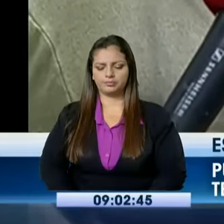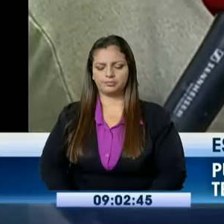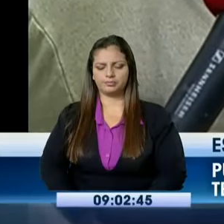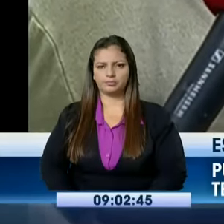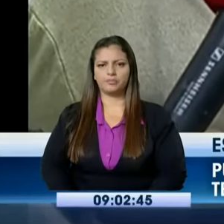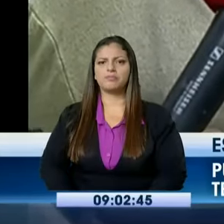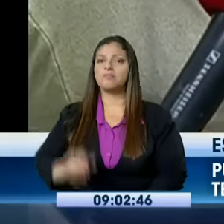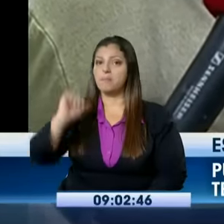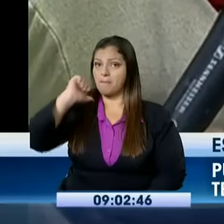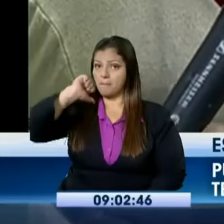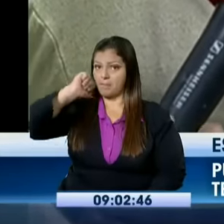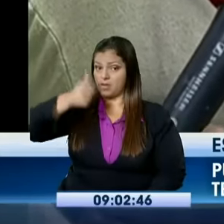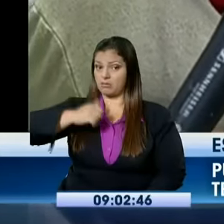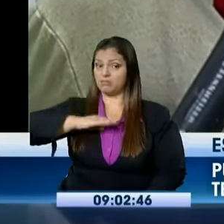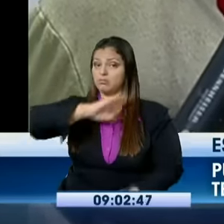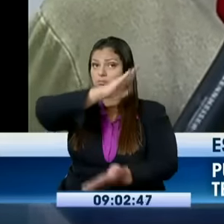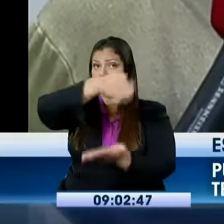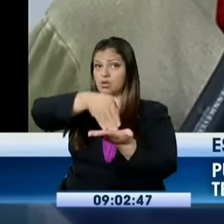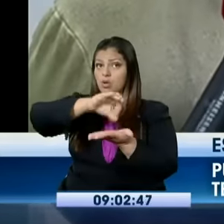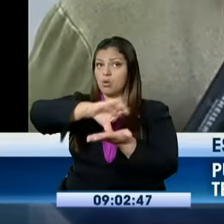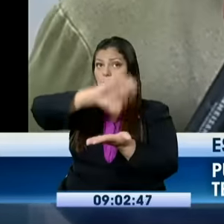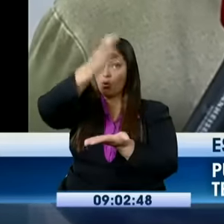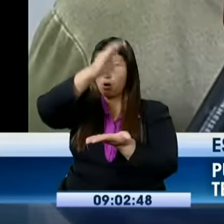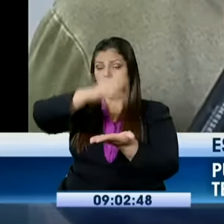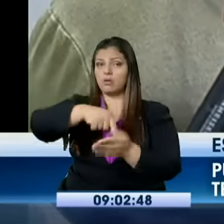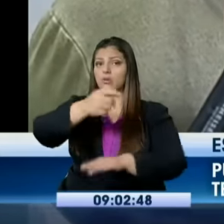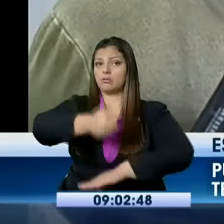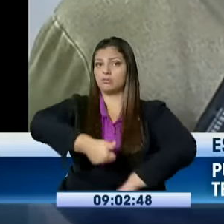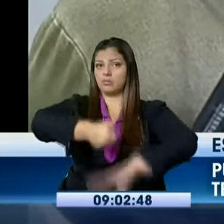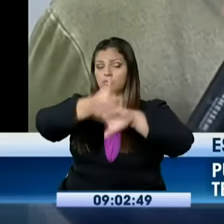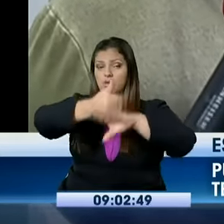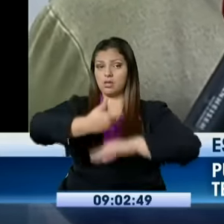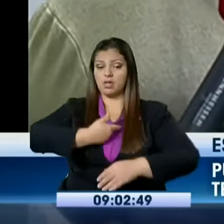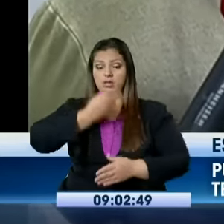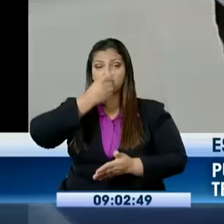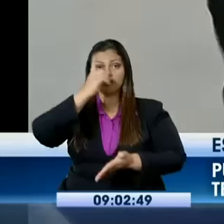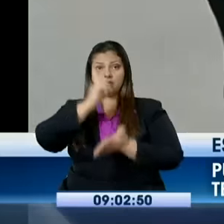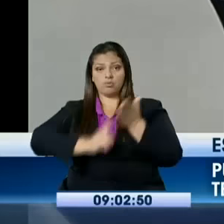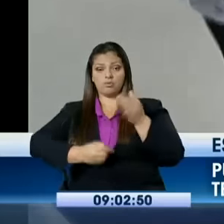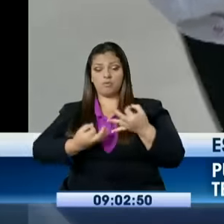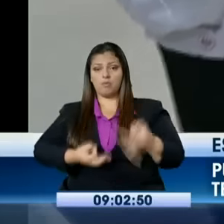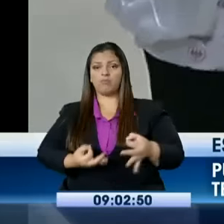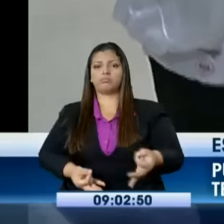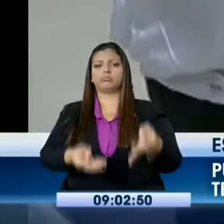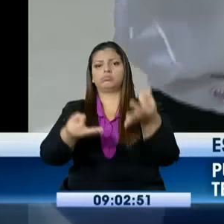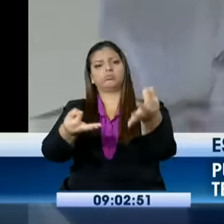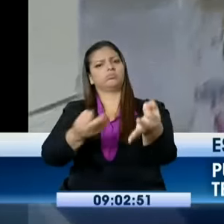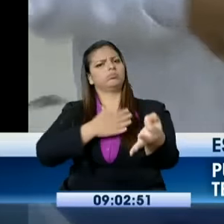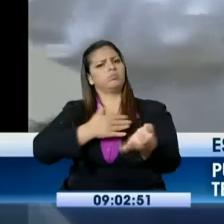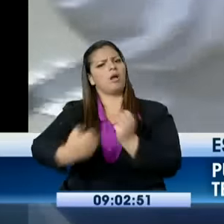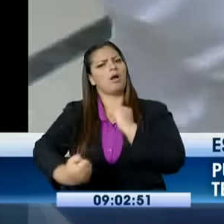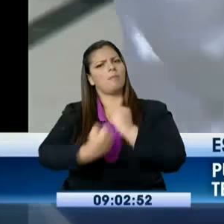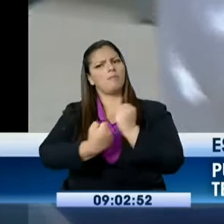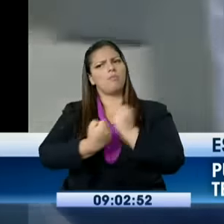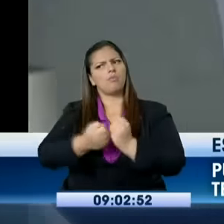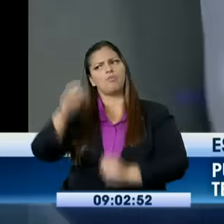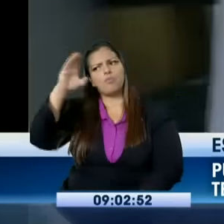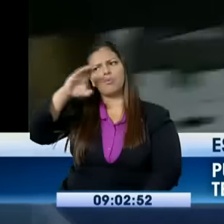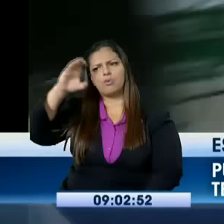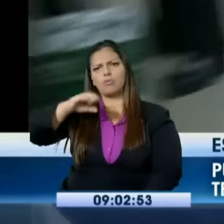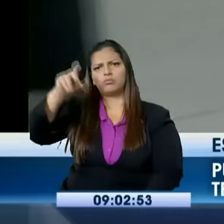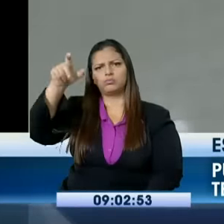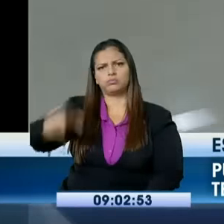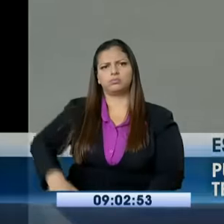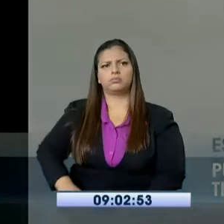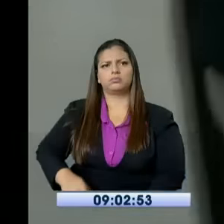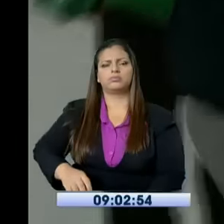la denuncia al colegio para que ellos me ayuden a localizar al que lo agredió. Informó Jorge